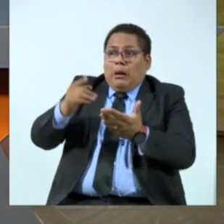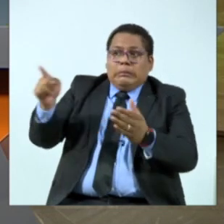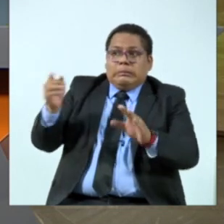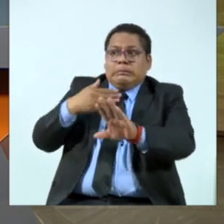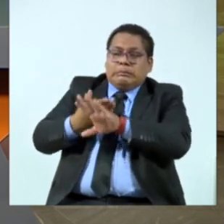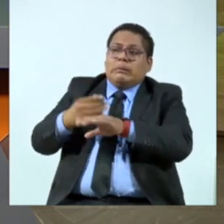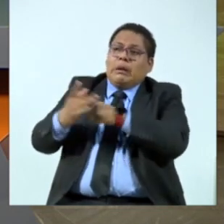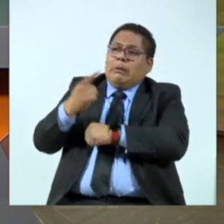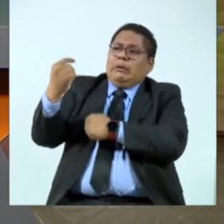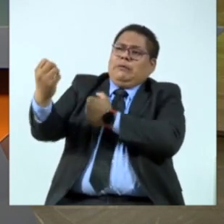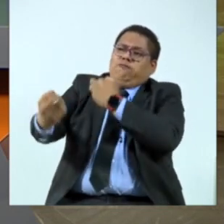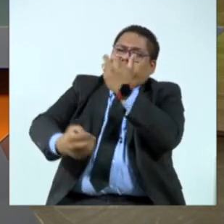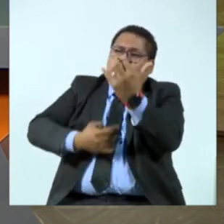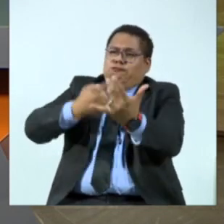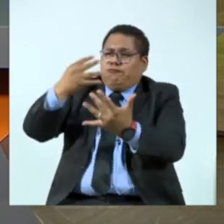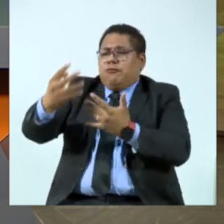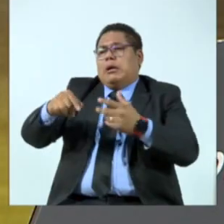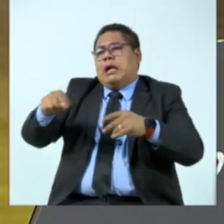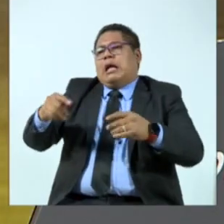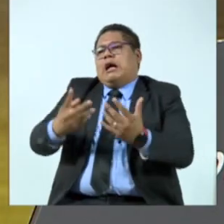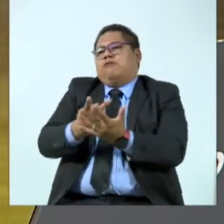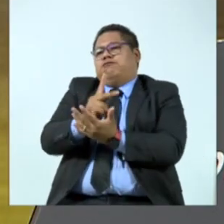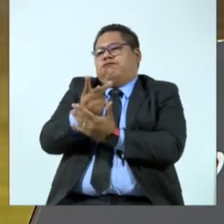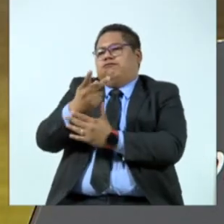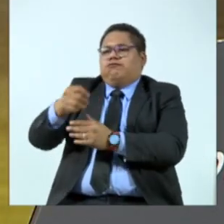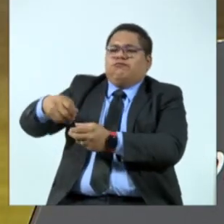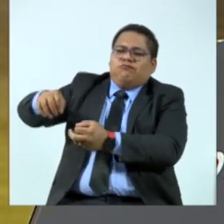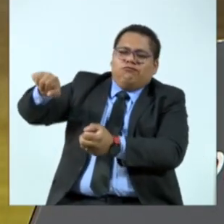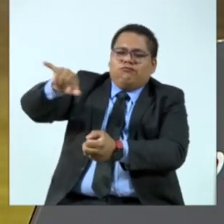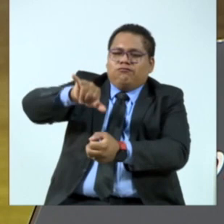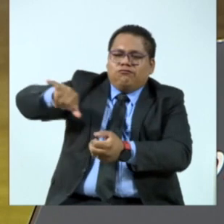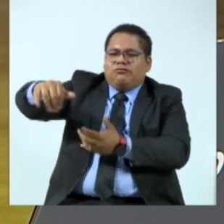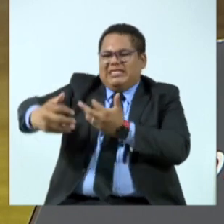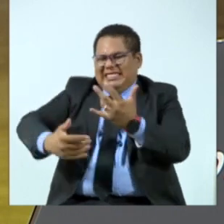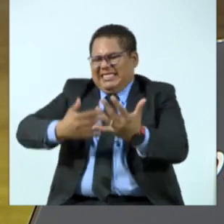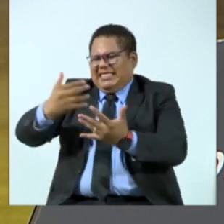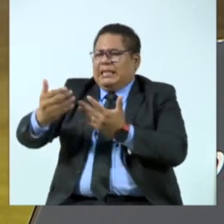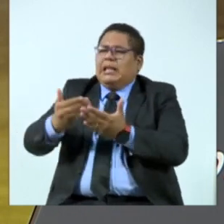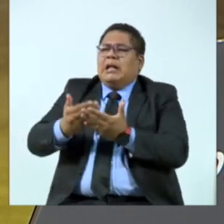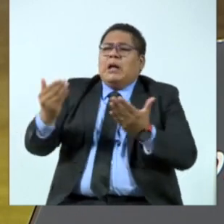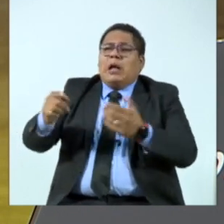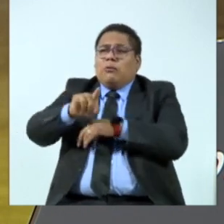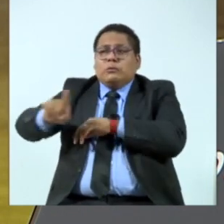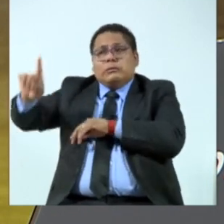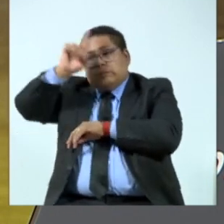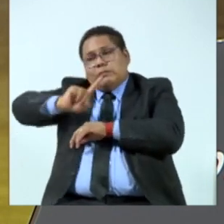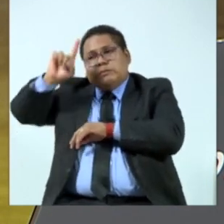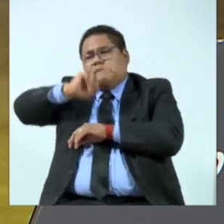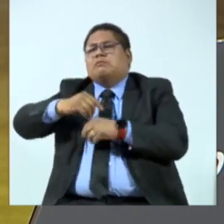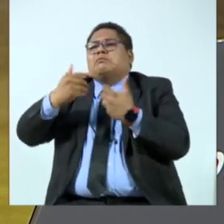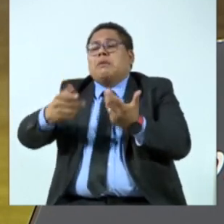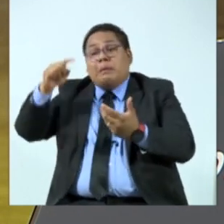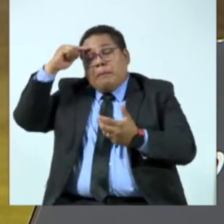incendios forestales por la quema de pasto por etcétera etcétera qué recomendaciones tienen ustedes Desde este momento